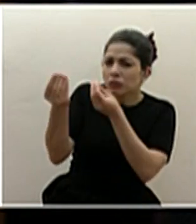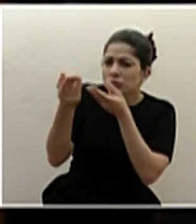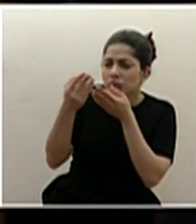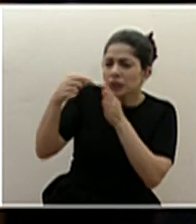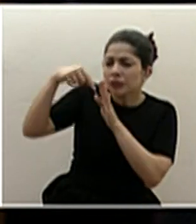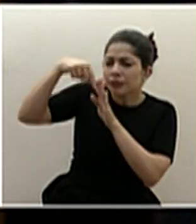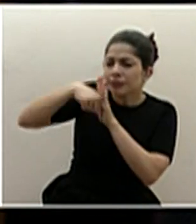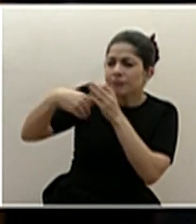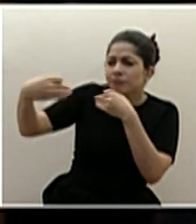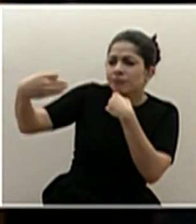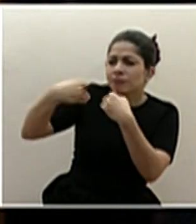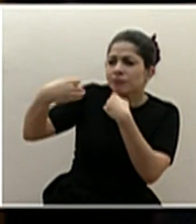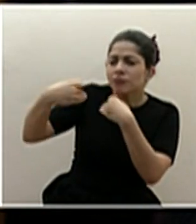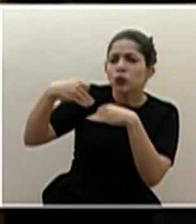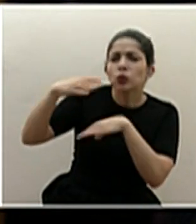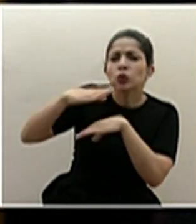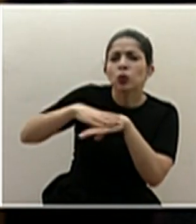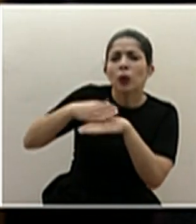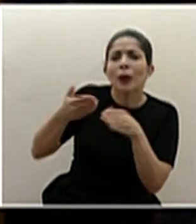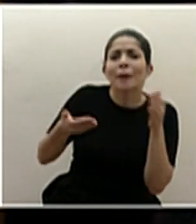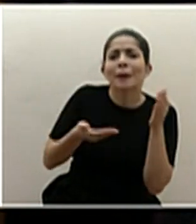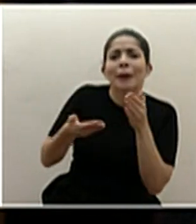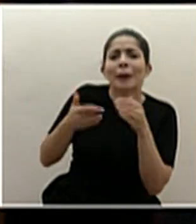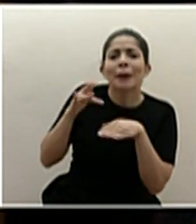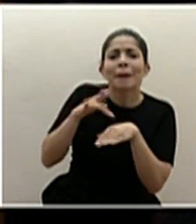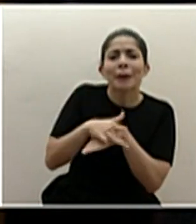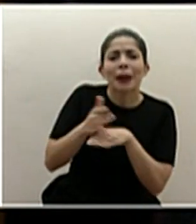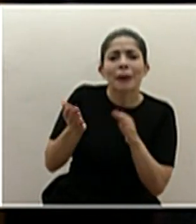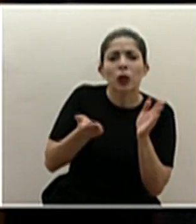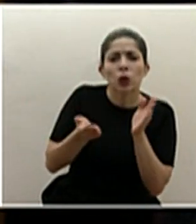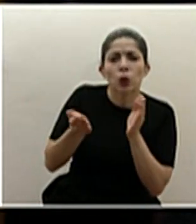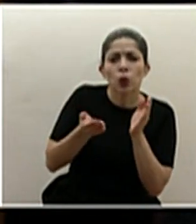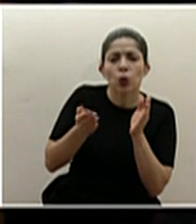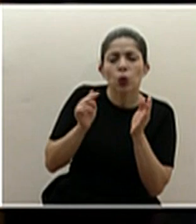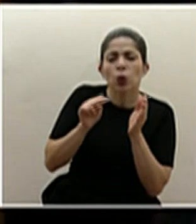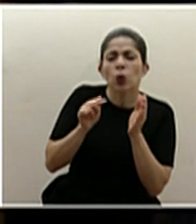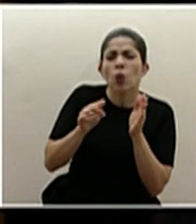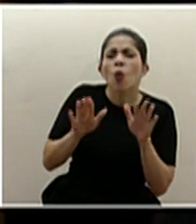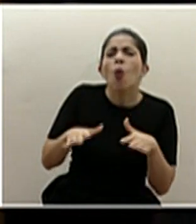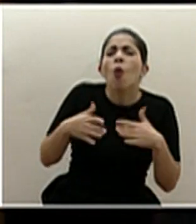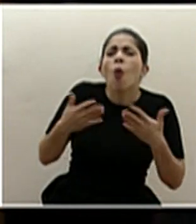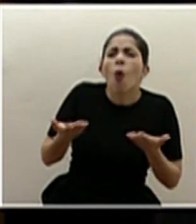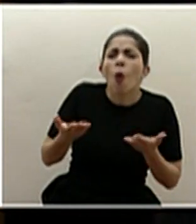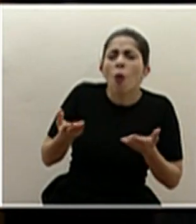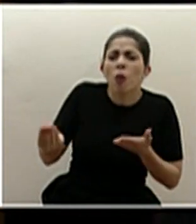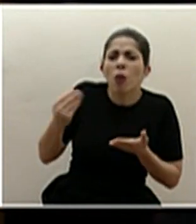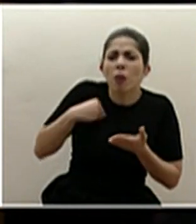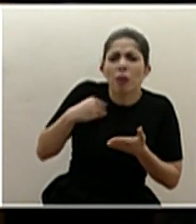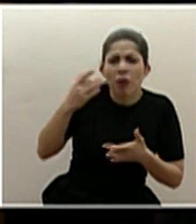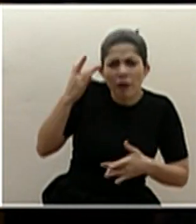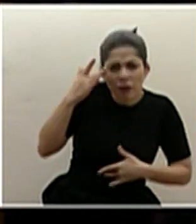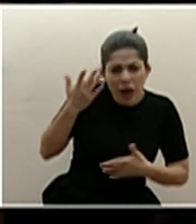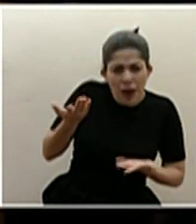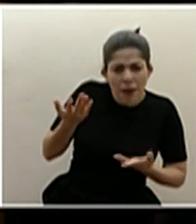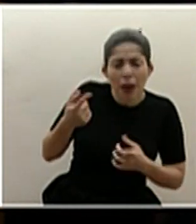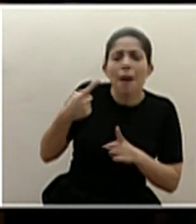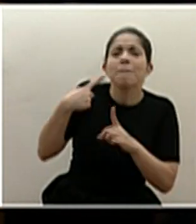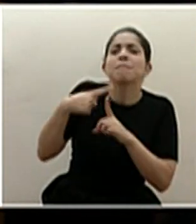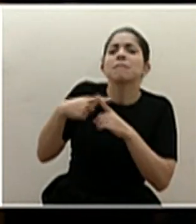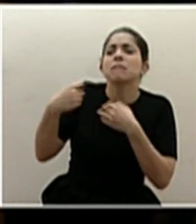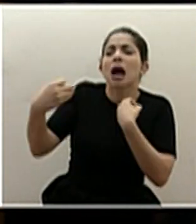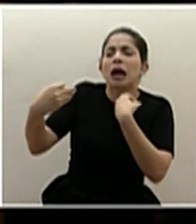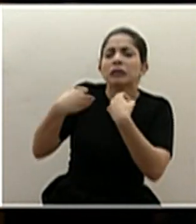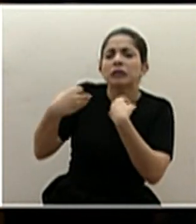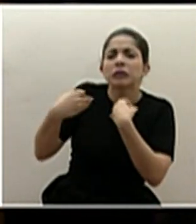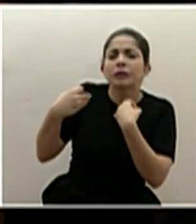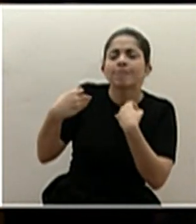detalle exactamente del caso del bebé prematuro, exactamente cómo fue que se dio este contagio y el detalle, desde